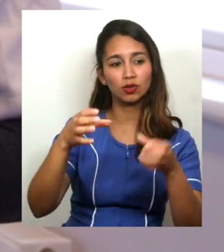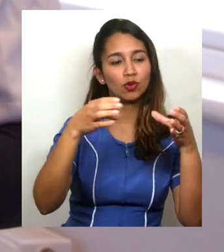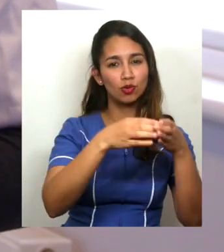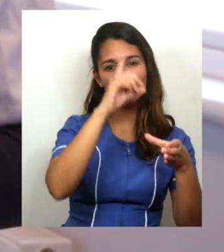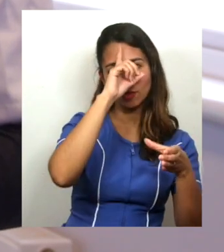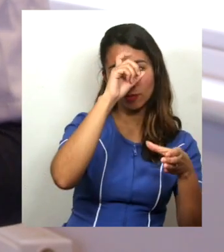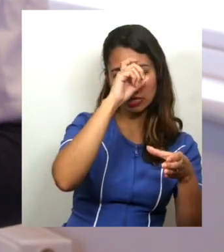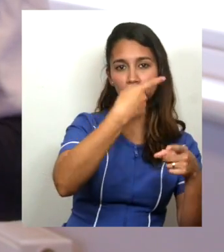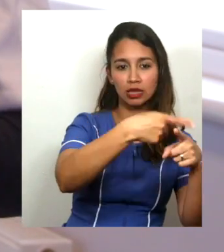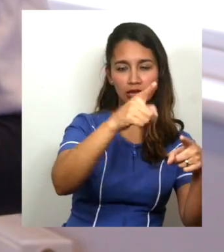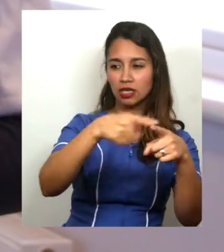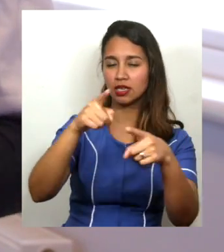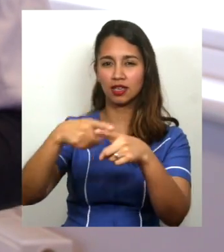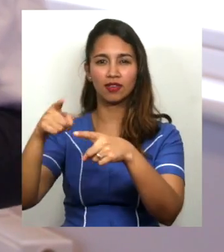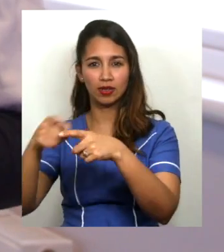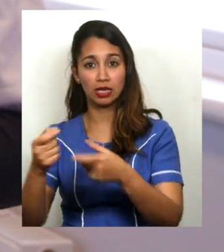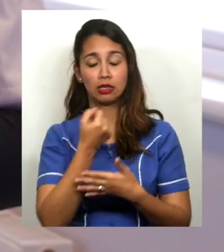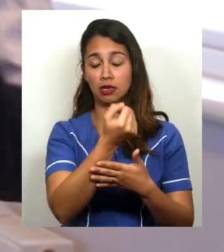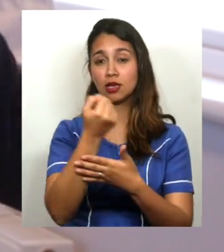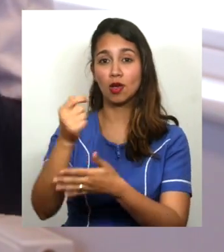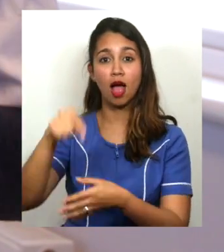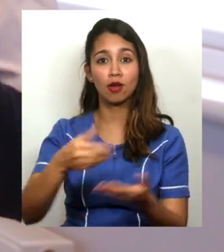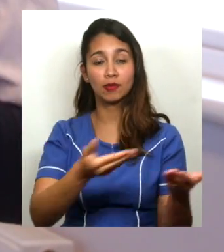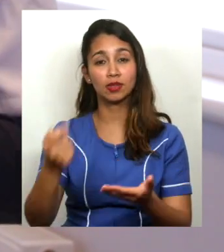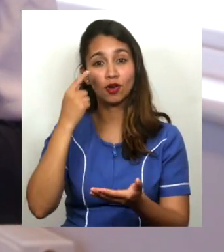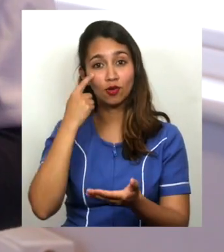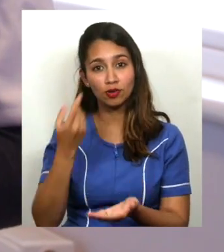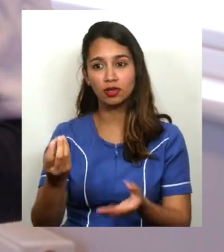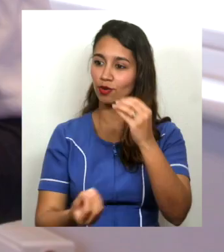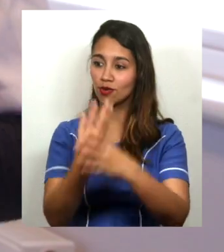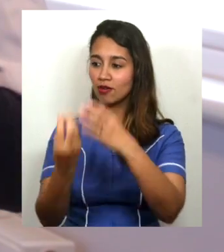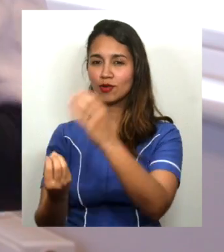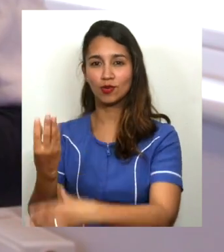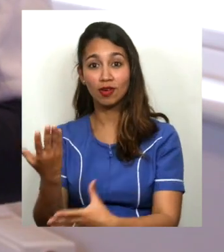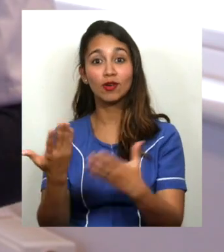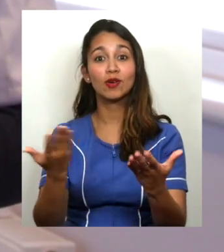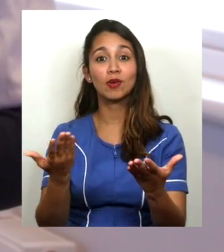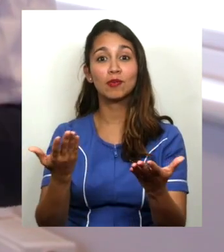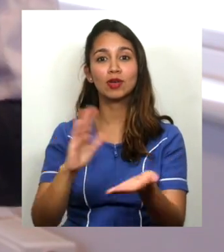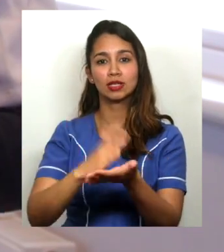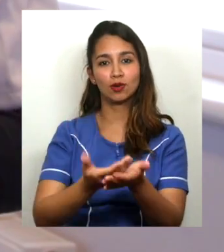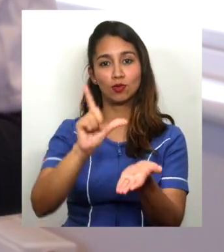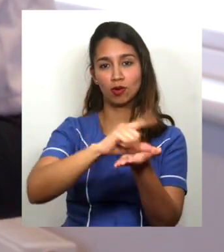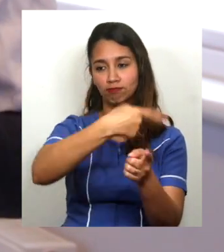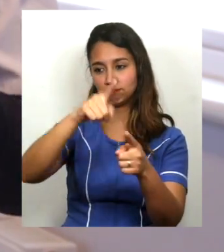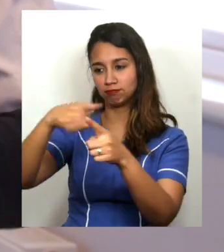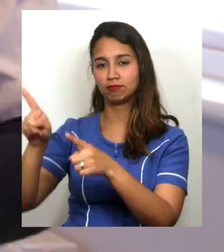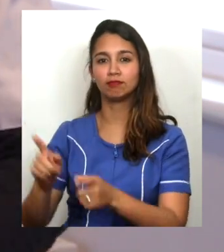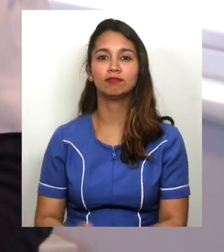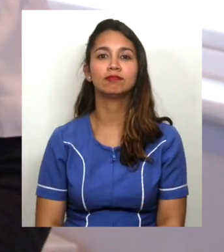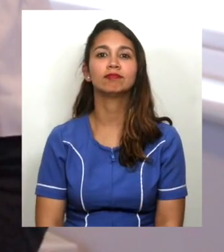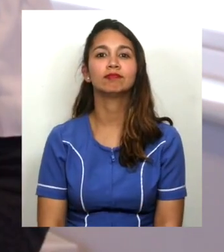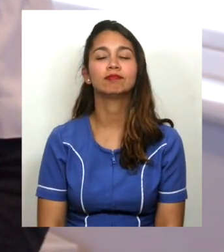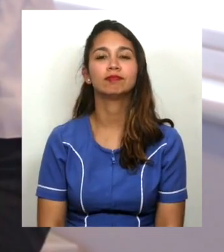para aumentar la cantidad de dispositivos sanitarios. Los invitamos a conocer estos nuevos establecimientos en la sección